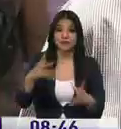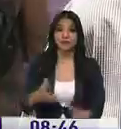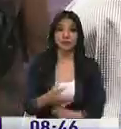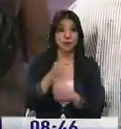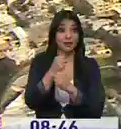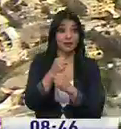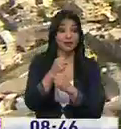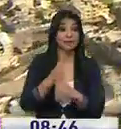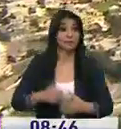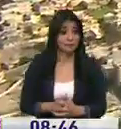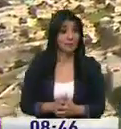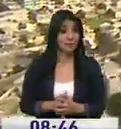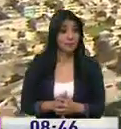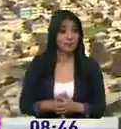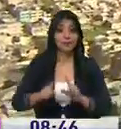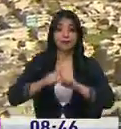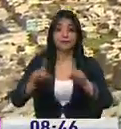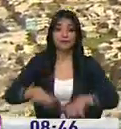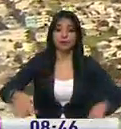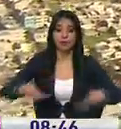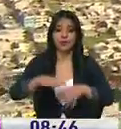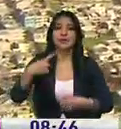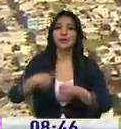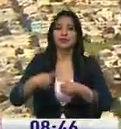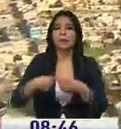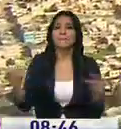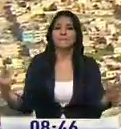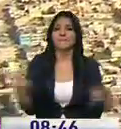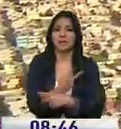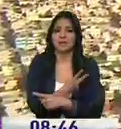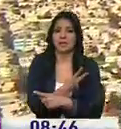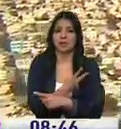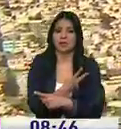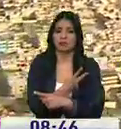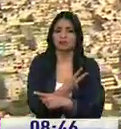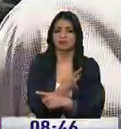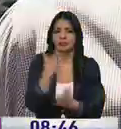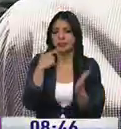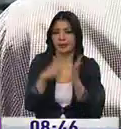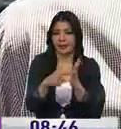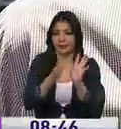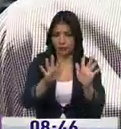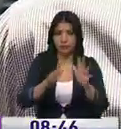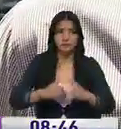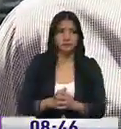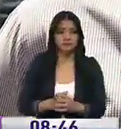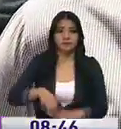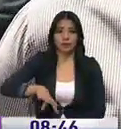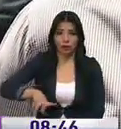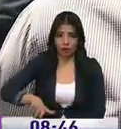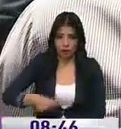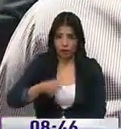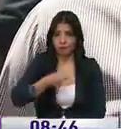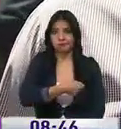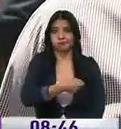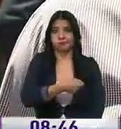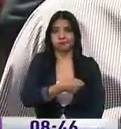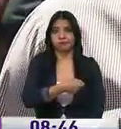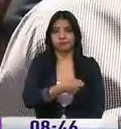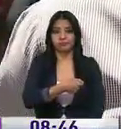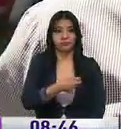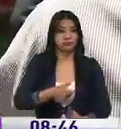Mantilla, varias zonas de la ciudad son vulnerables para el cometimiento de ciertos delitos. Es el robo a personas que